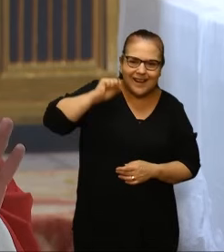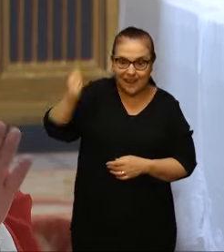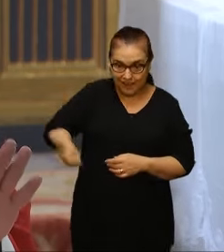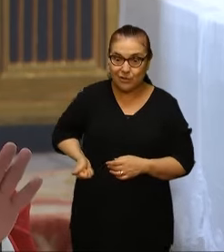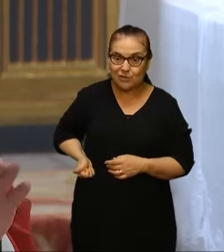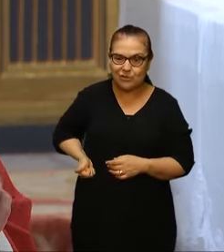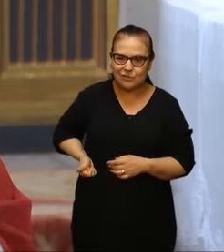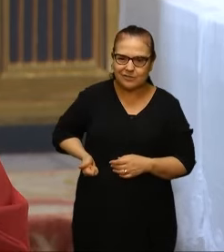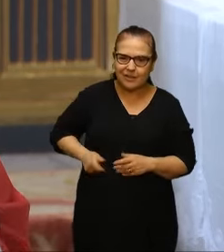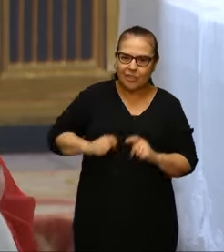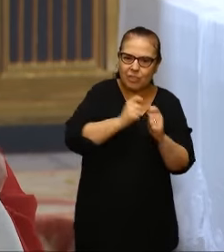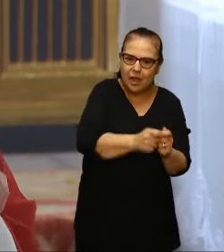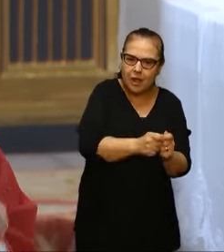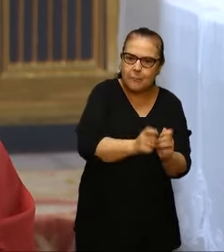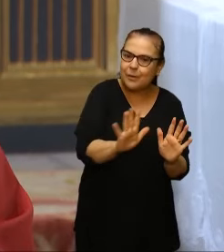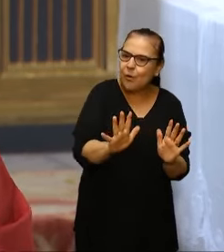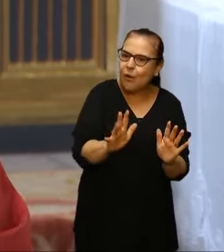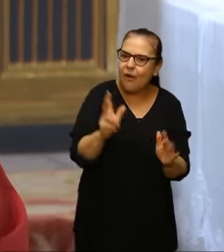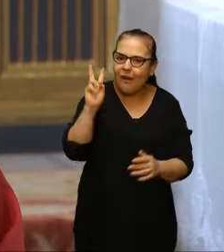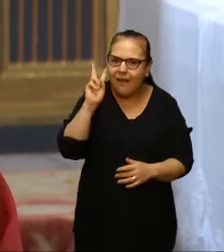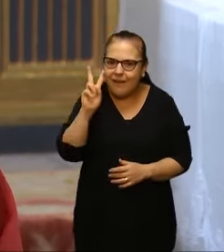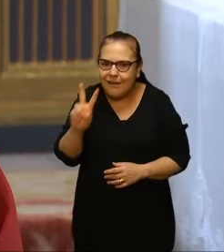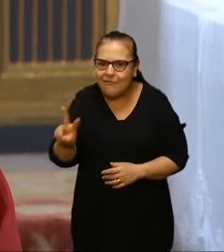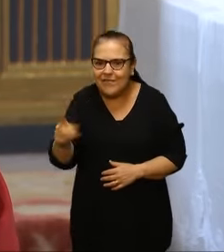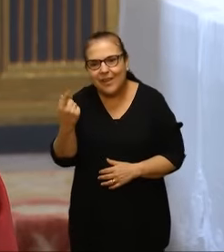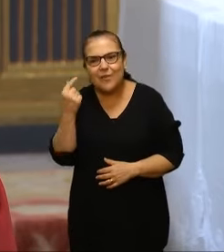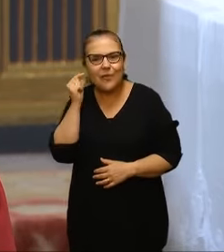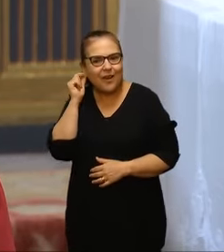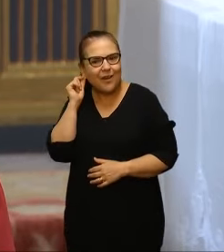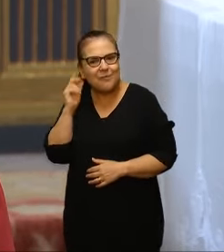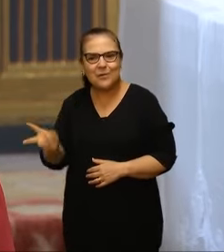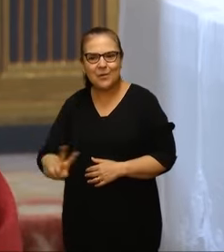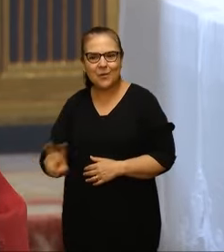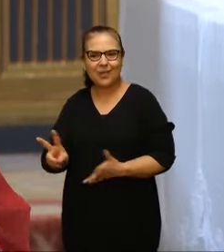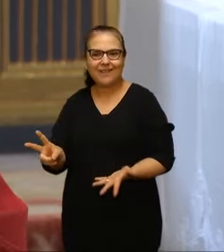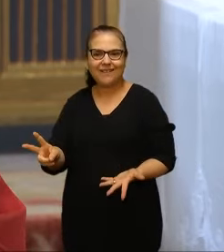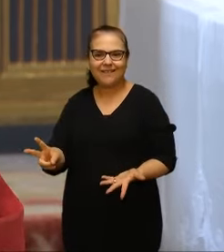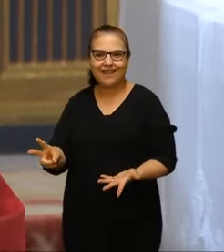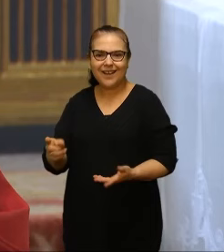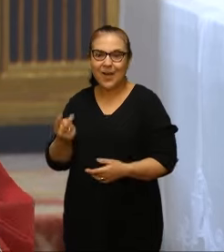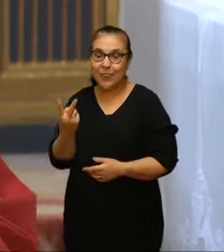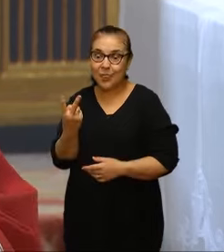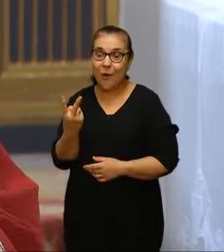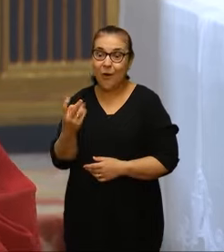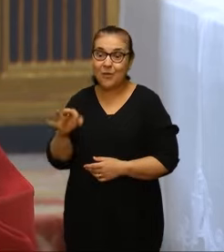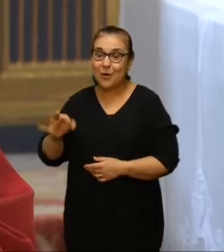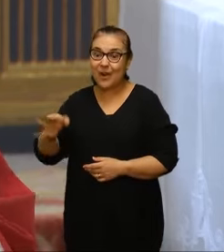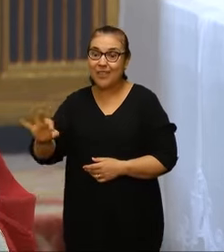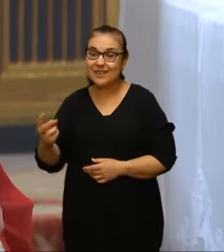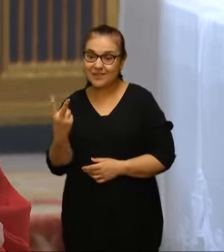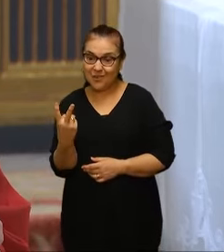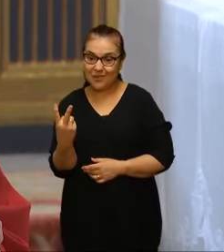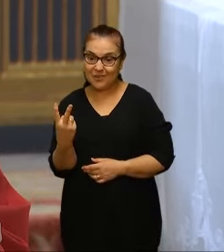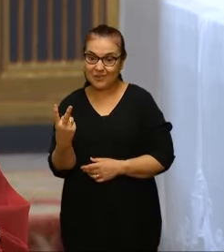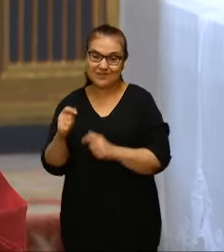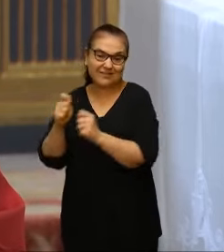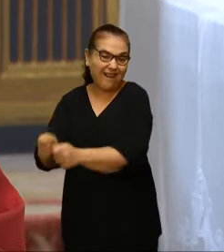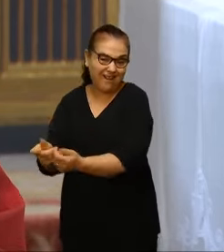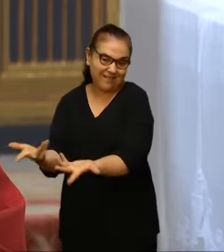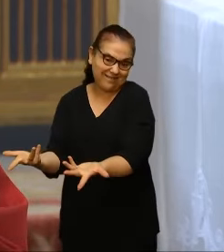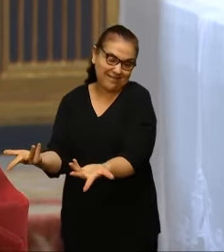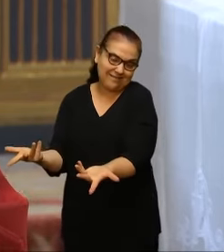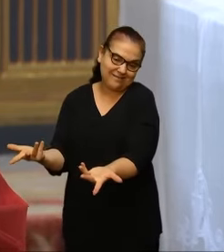esta pobre viuda que echaba solo dos monedillas. Pero les dijo a los apóstoles, con ese